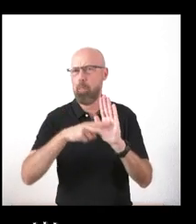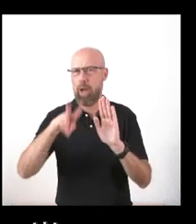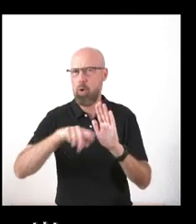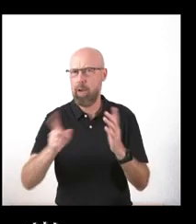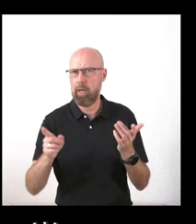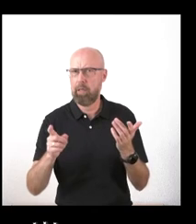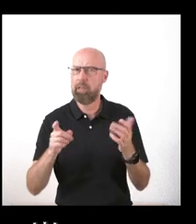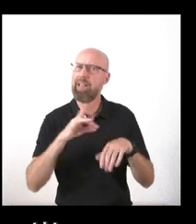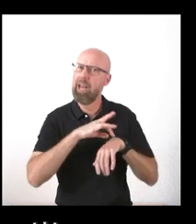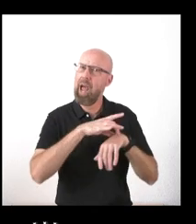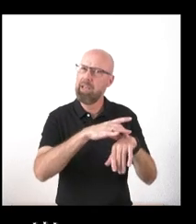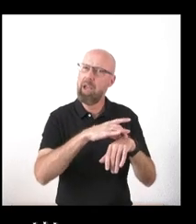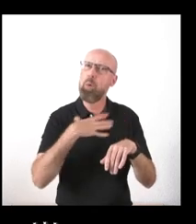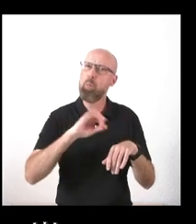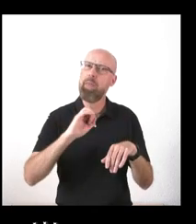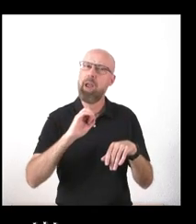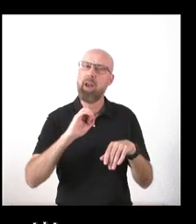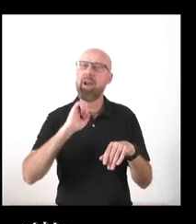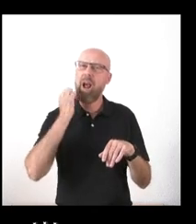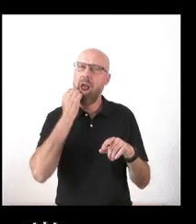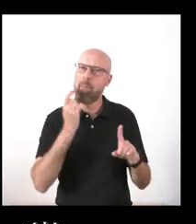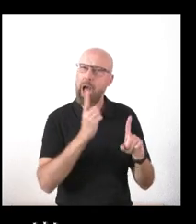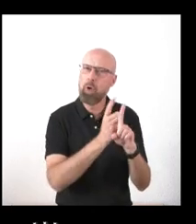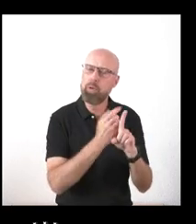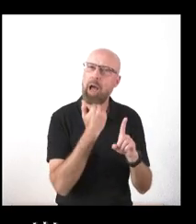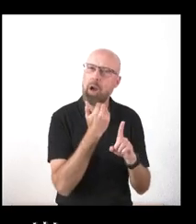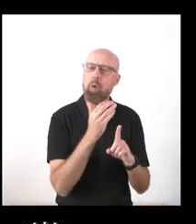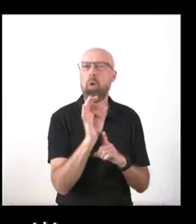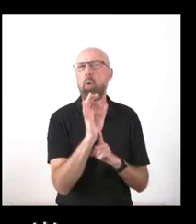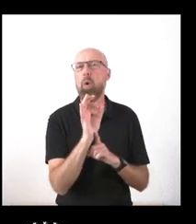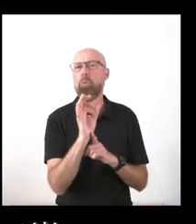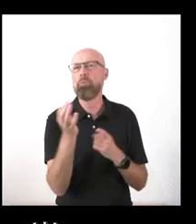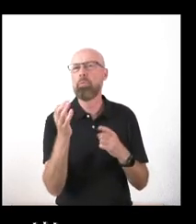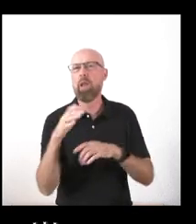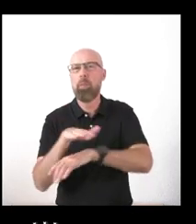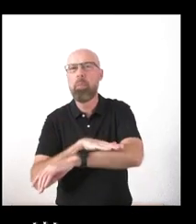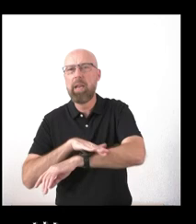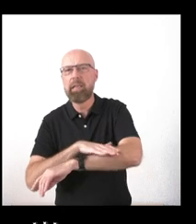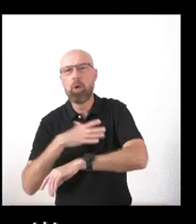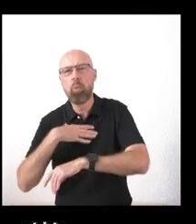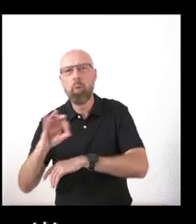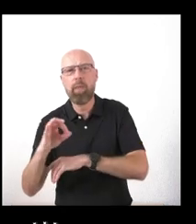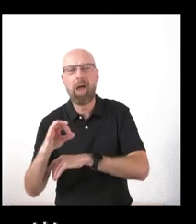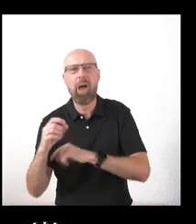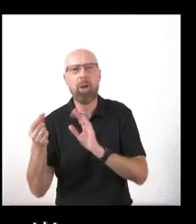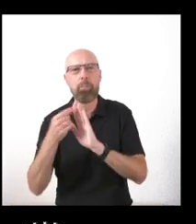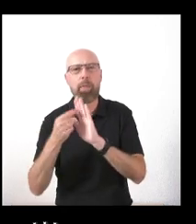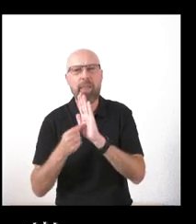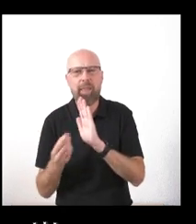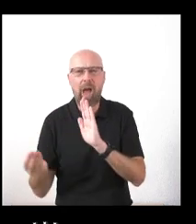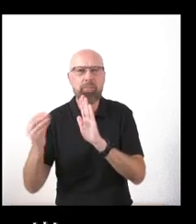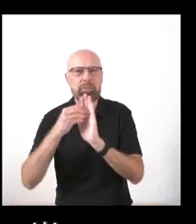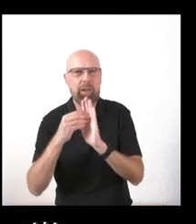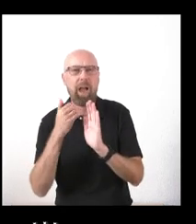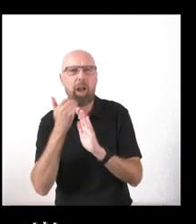podría impugnar de alguna manera O podría el Ministerio volver a tomar alguna medida que de alguna manera